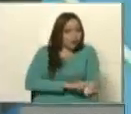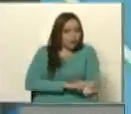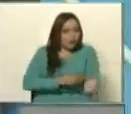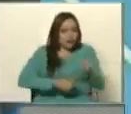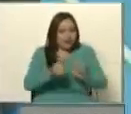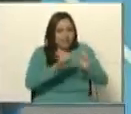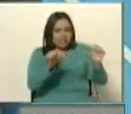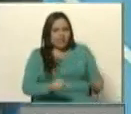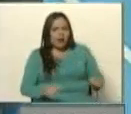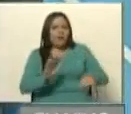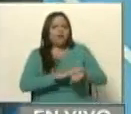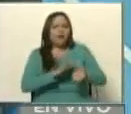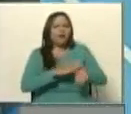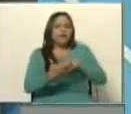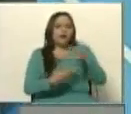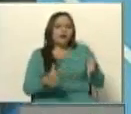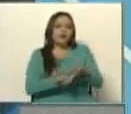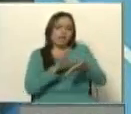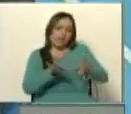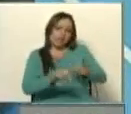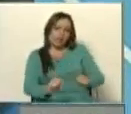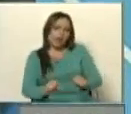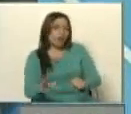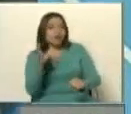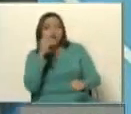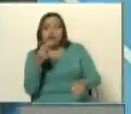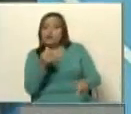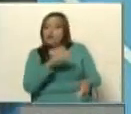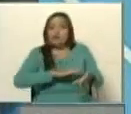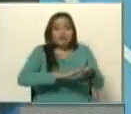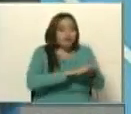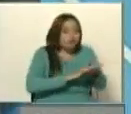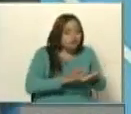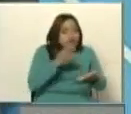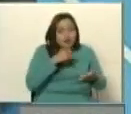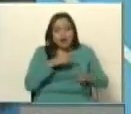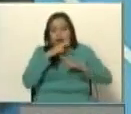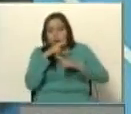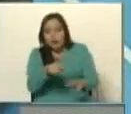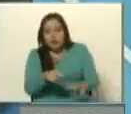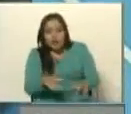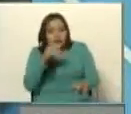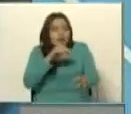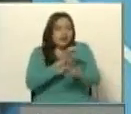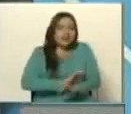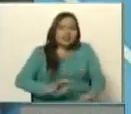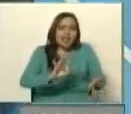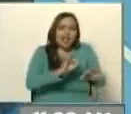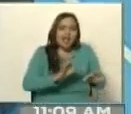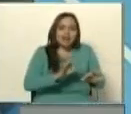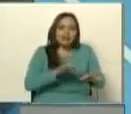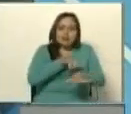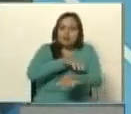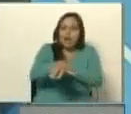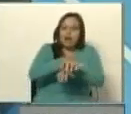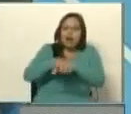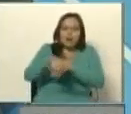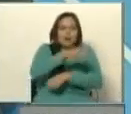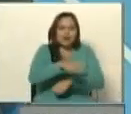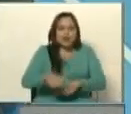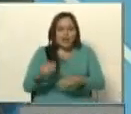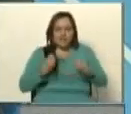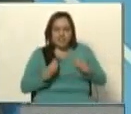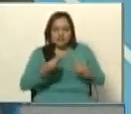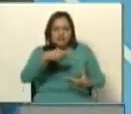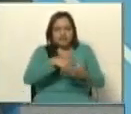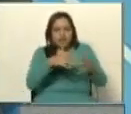es la crisis del capitalismo y no hay solución, no hay respuestas. No hay salidas para la mayoría de las personas que viven dentro de Estados